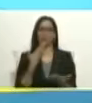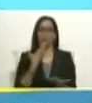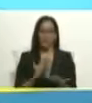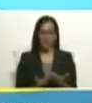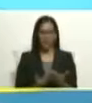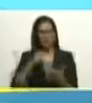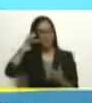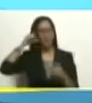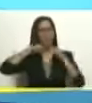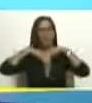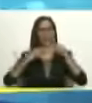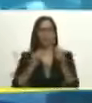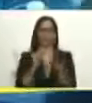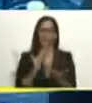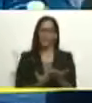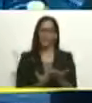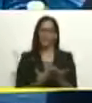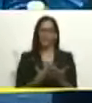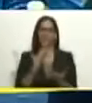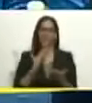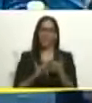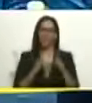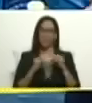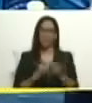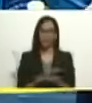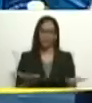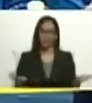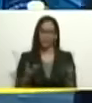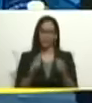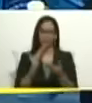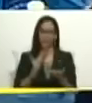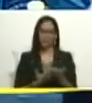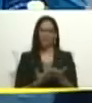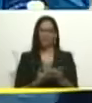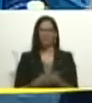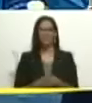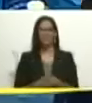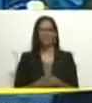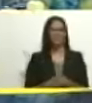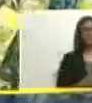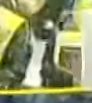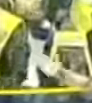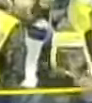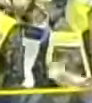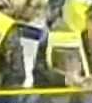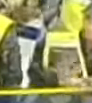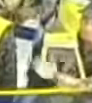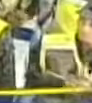Gracias, que Dios los bendiga. Muchas gracias. Gracias a todos y a todas. Muchas gracias.